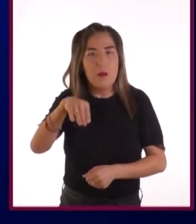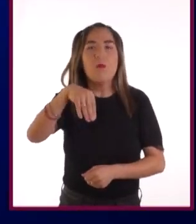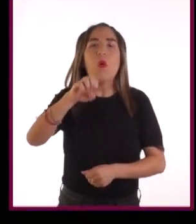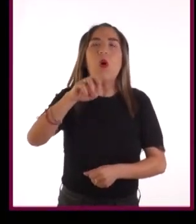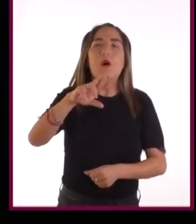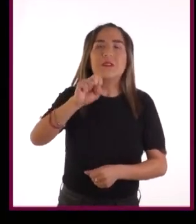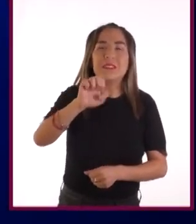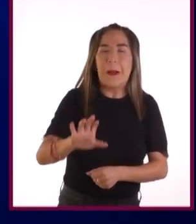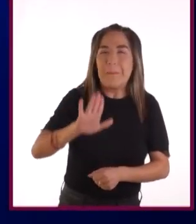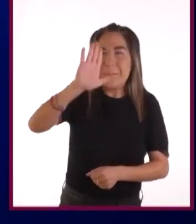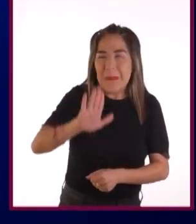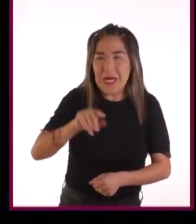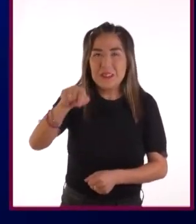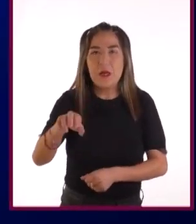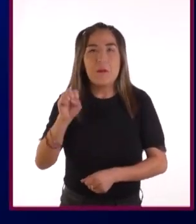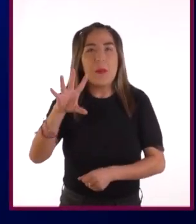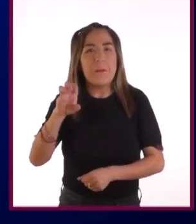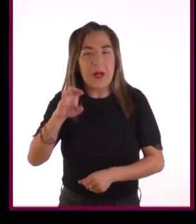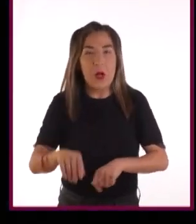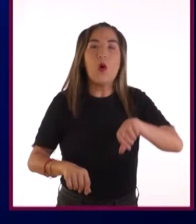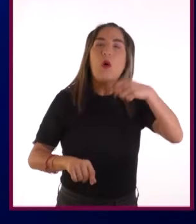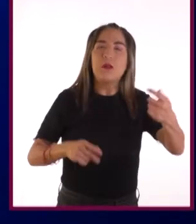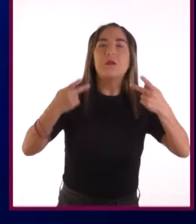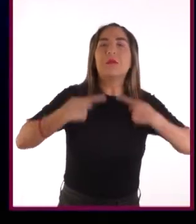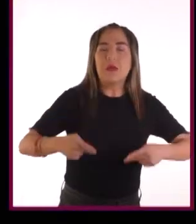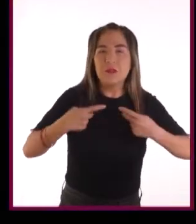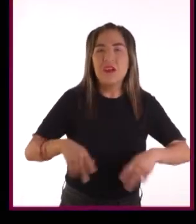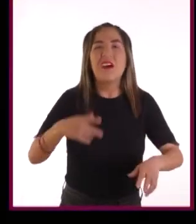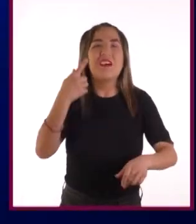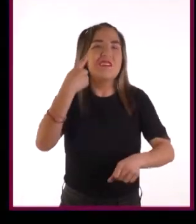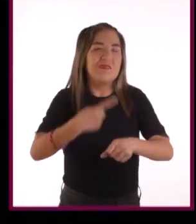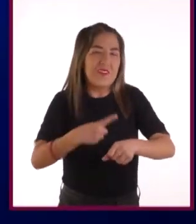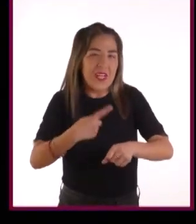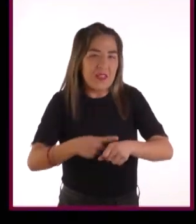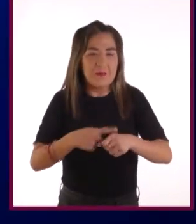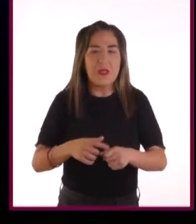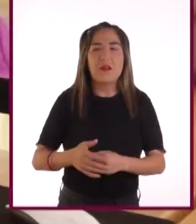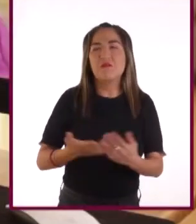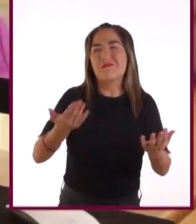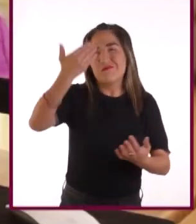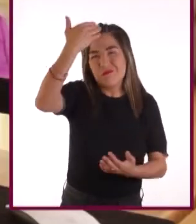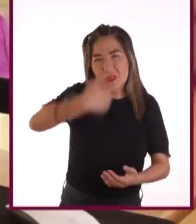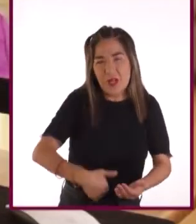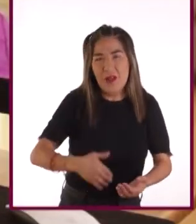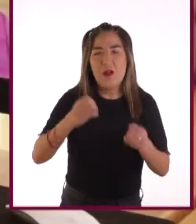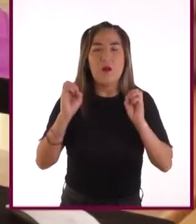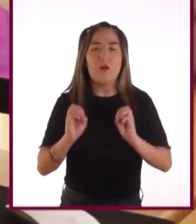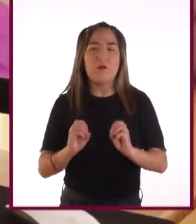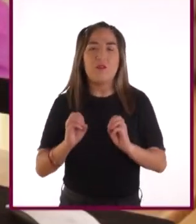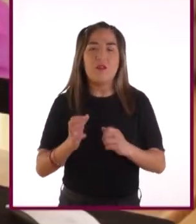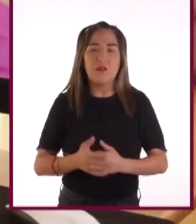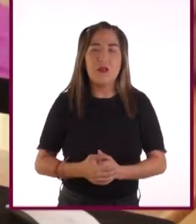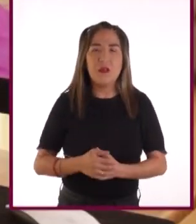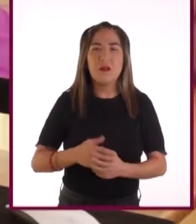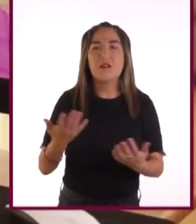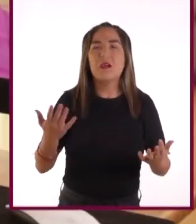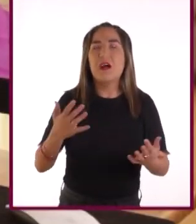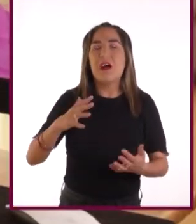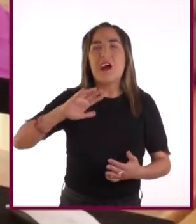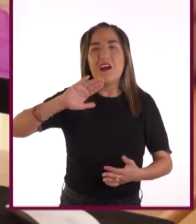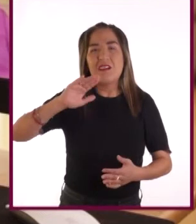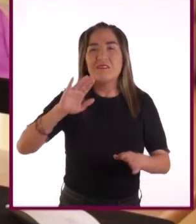Morse, ¿no? Otra de las cosas importantes es cuando las personas tienen enfermedades, ya sea un parálisis cerebral o un